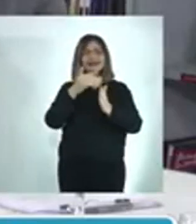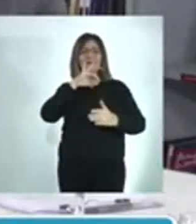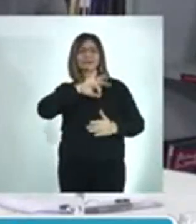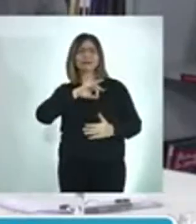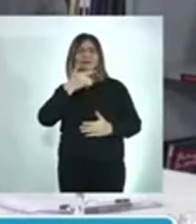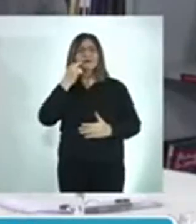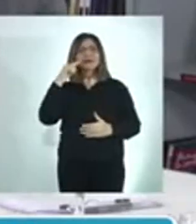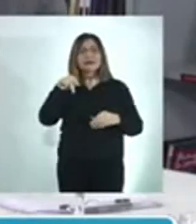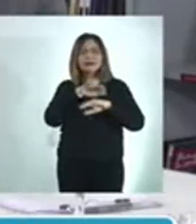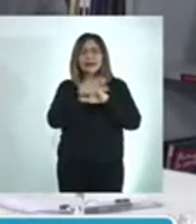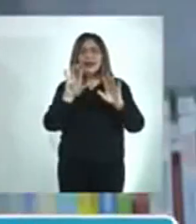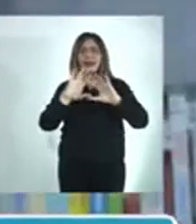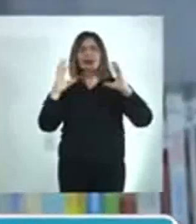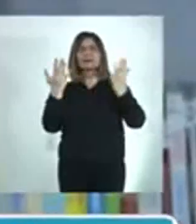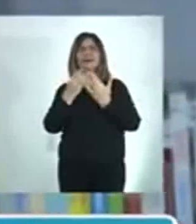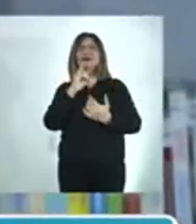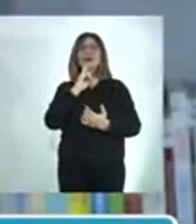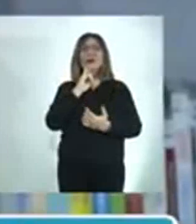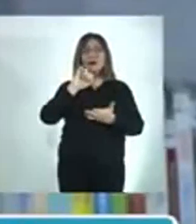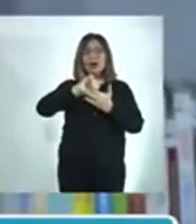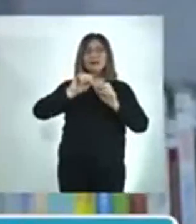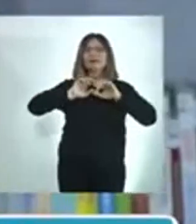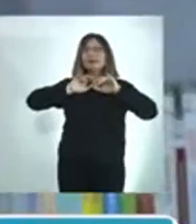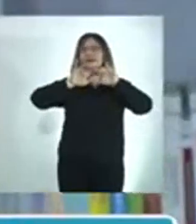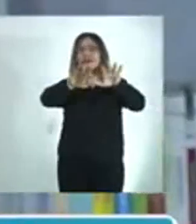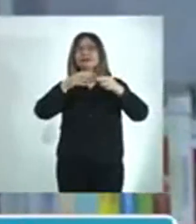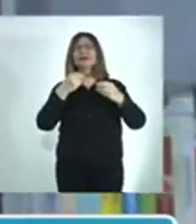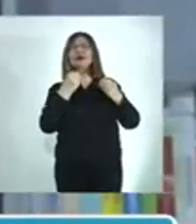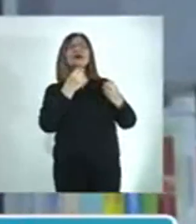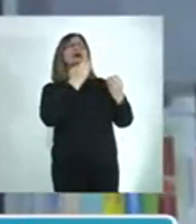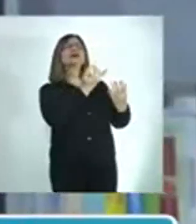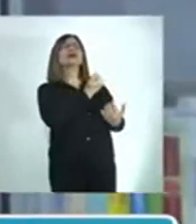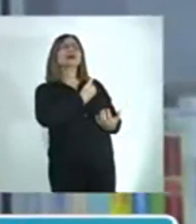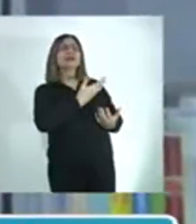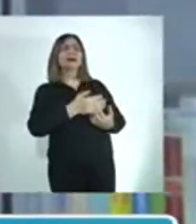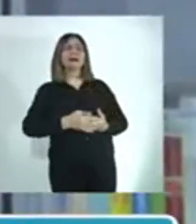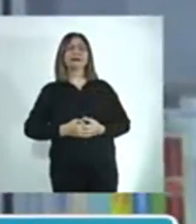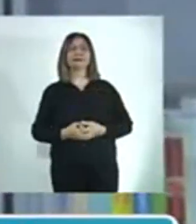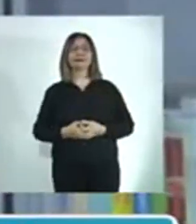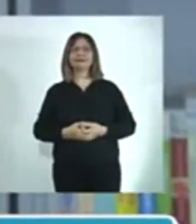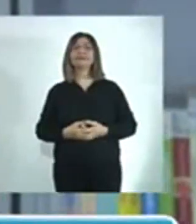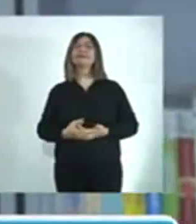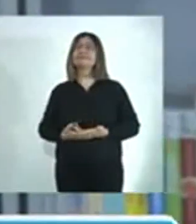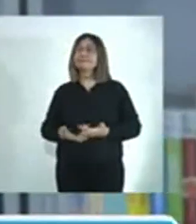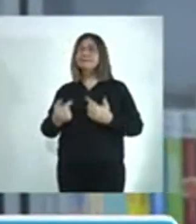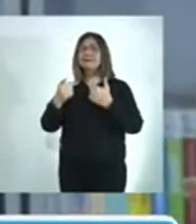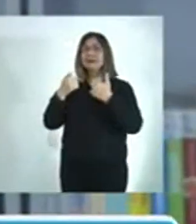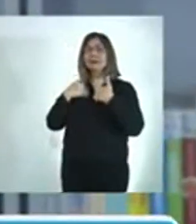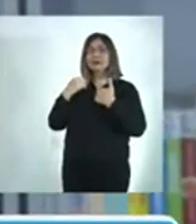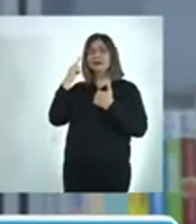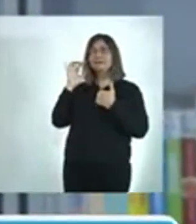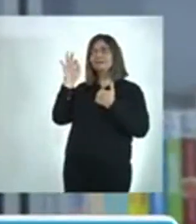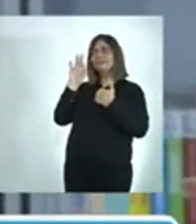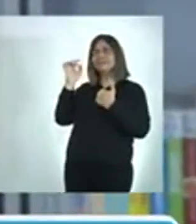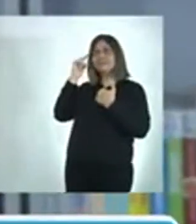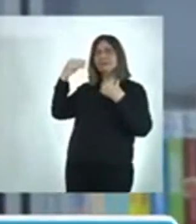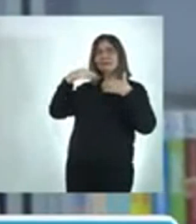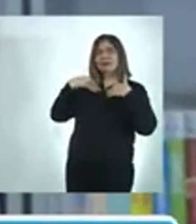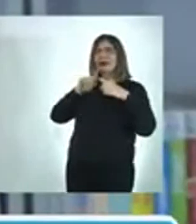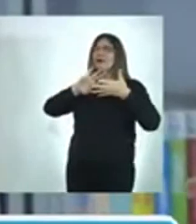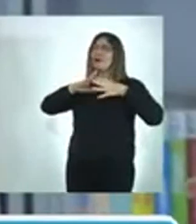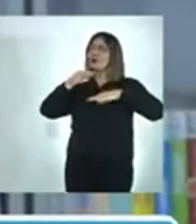Tucumán, sino para todo el mundo. ¿Cómo lo pone esto? Yo esto lo pongo en el marco de lo que es una política de